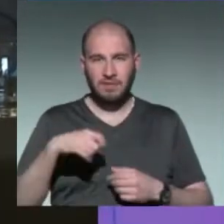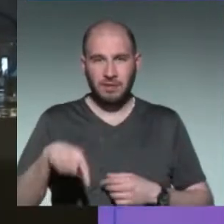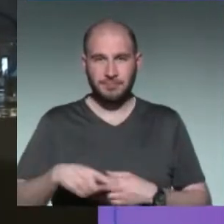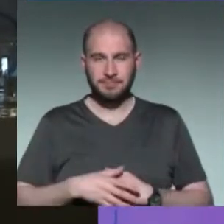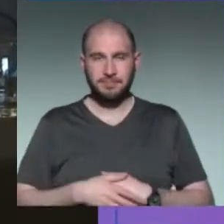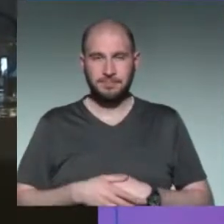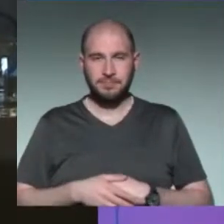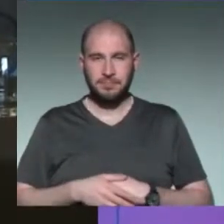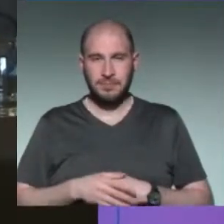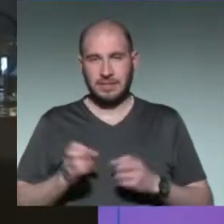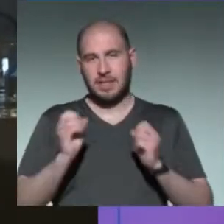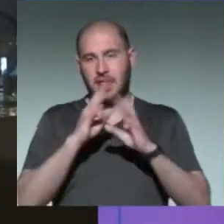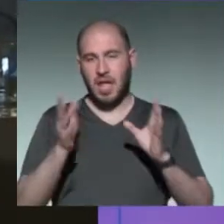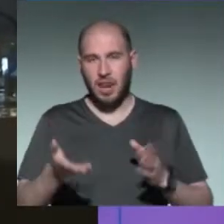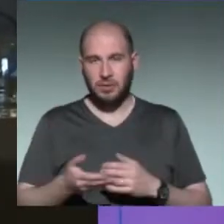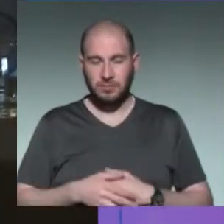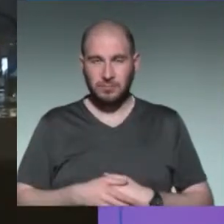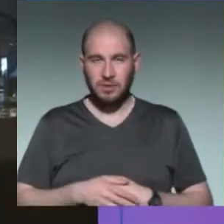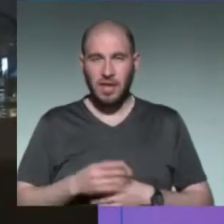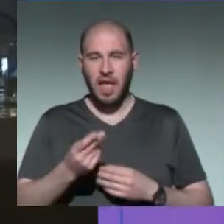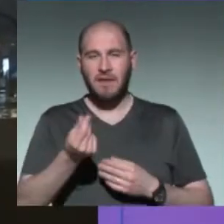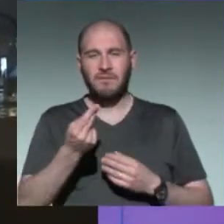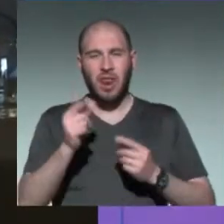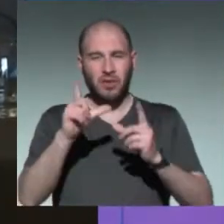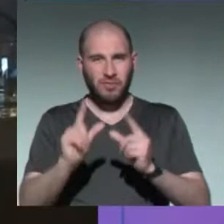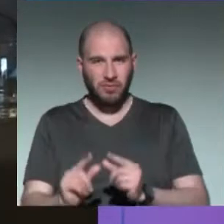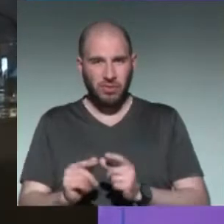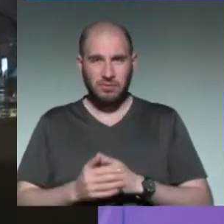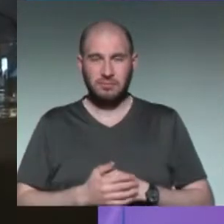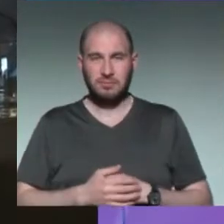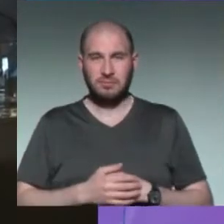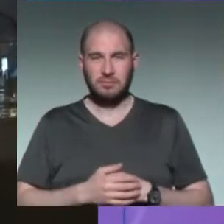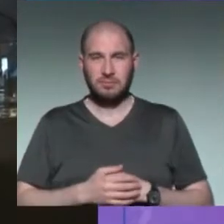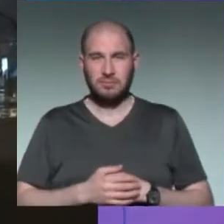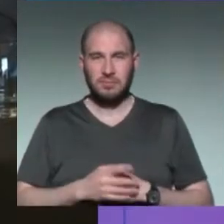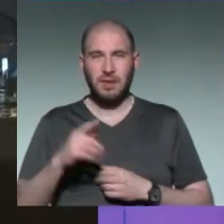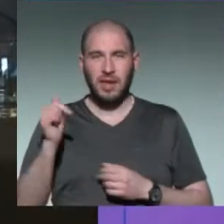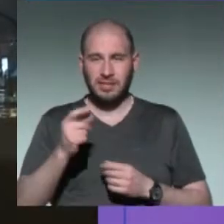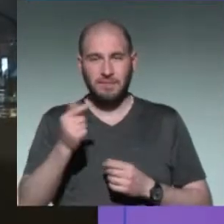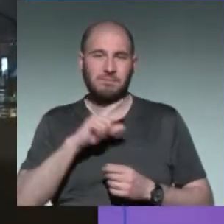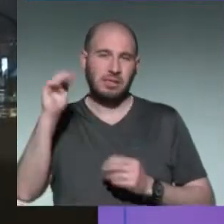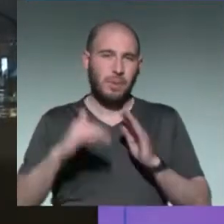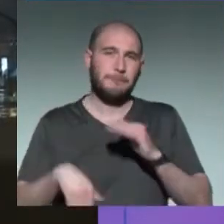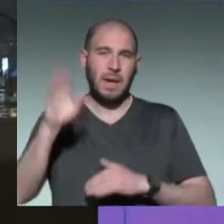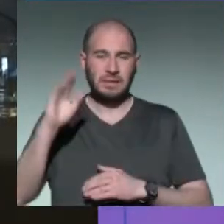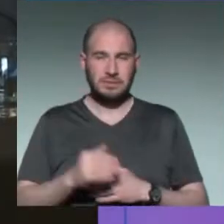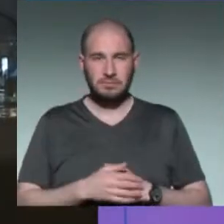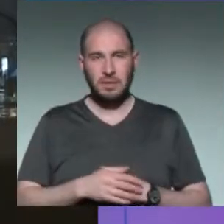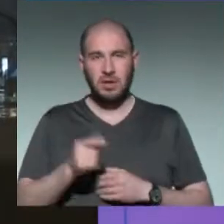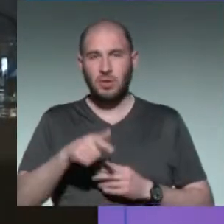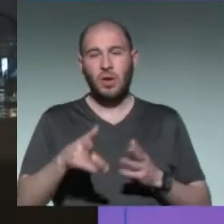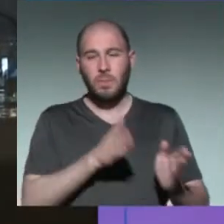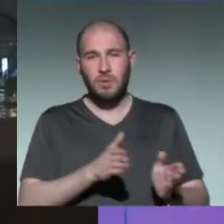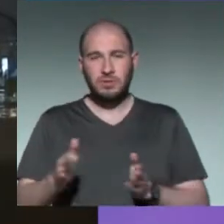Argentina. Y claramente, la devaluación genera mayor inflación. Así que estamos frente a ese